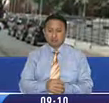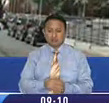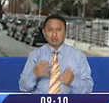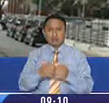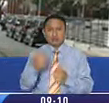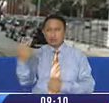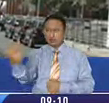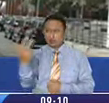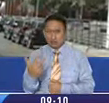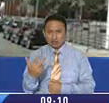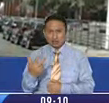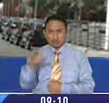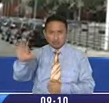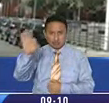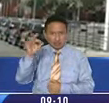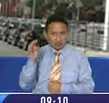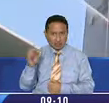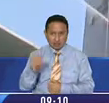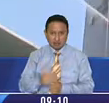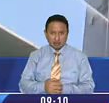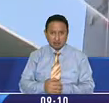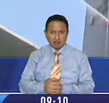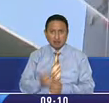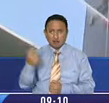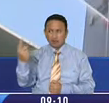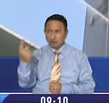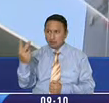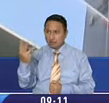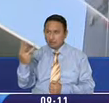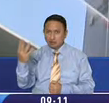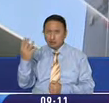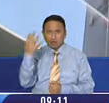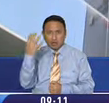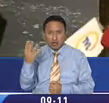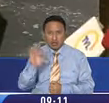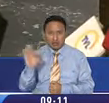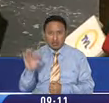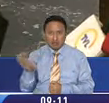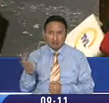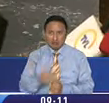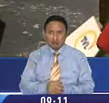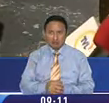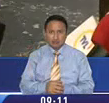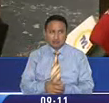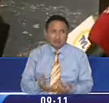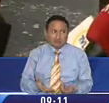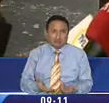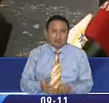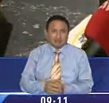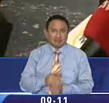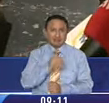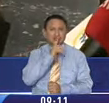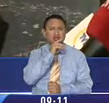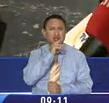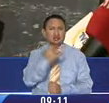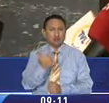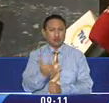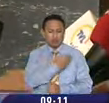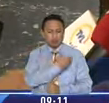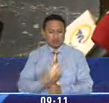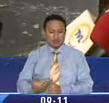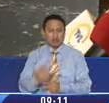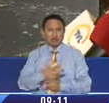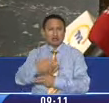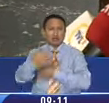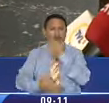Corte Nacional de Justicia para la designación del presidente de la Judicatura. ¿A quién le interesa que el actual presidente